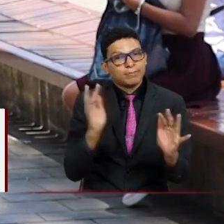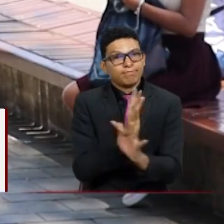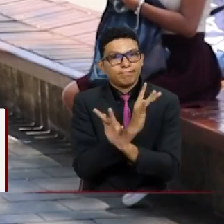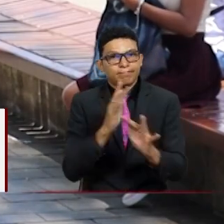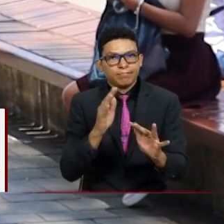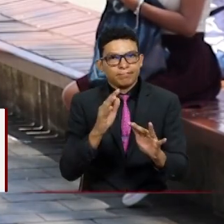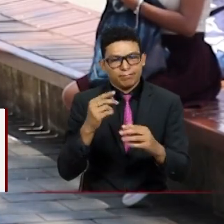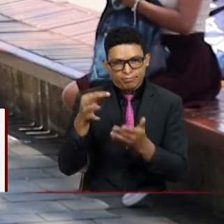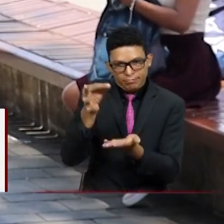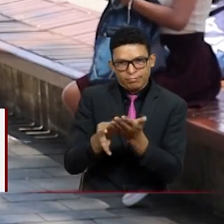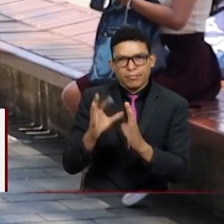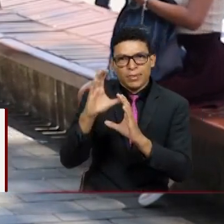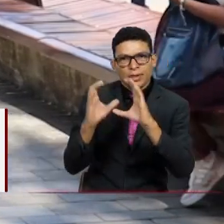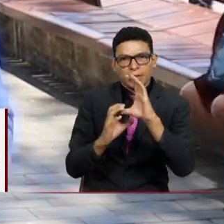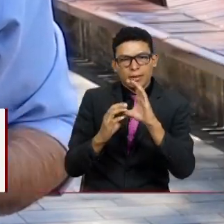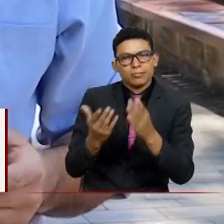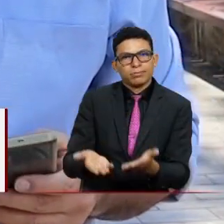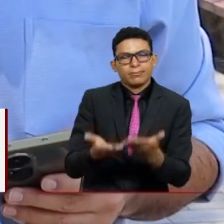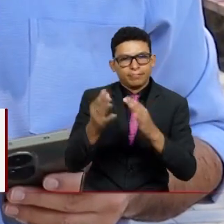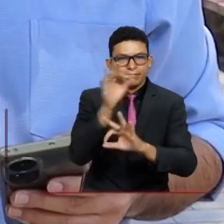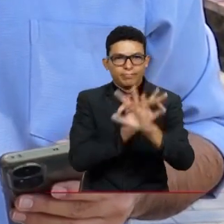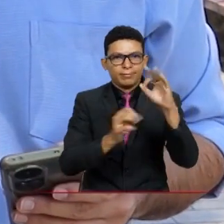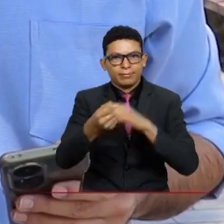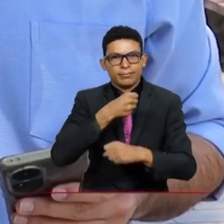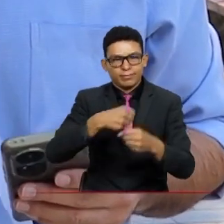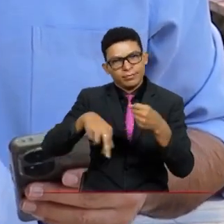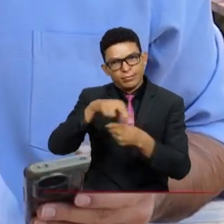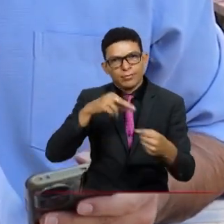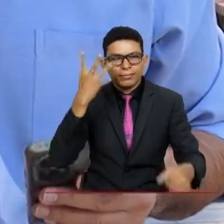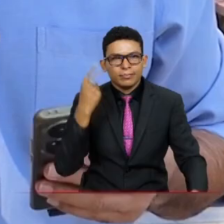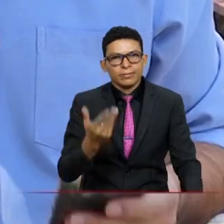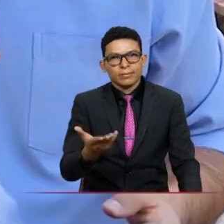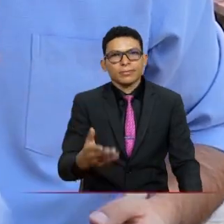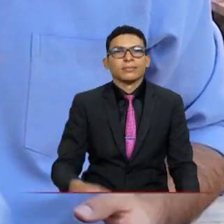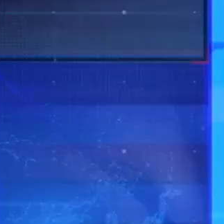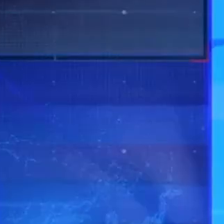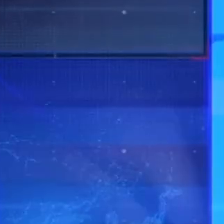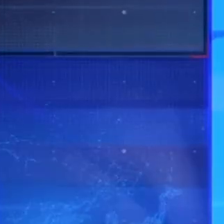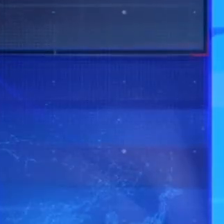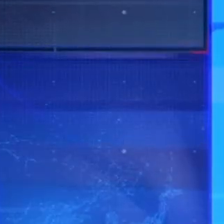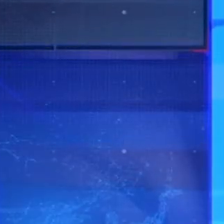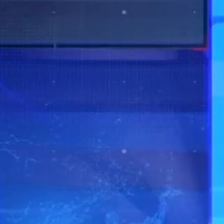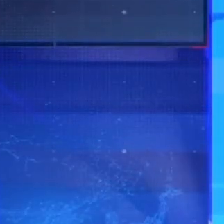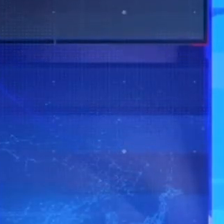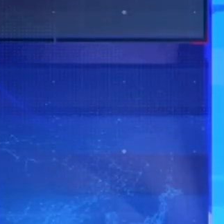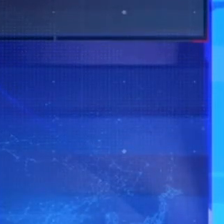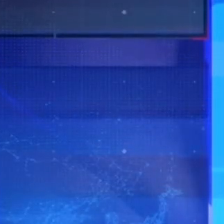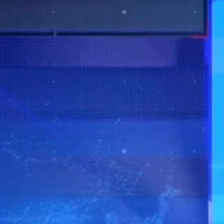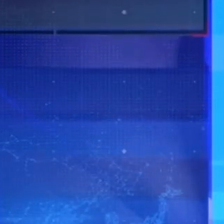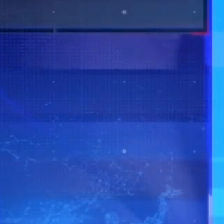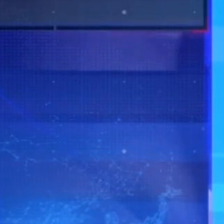capital caucana informó Juan Pablo Velasco para Telepacífico Noticias, la región, todos los días.